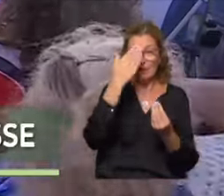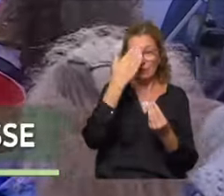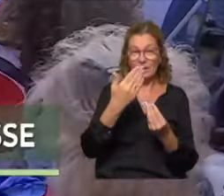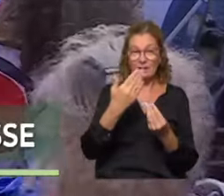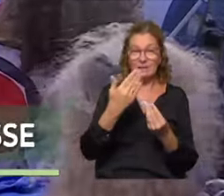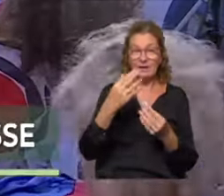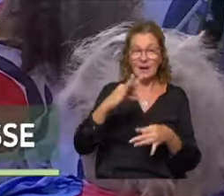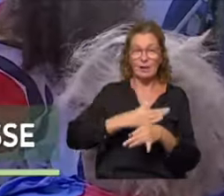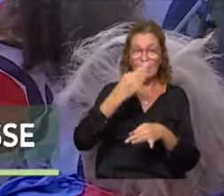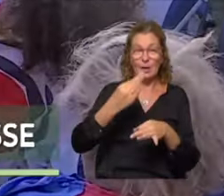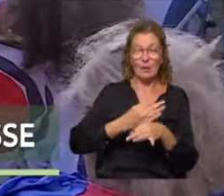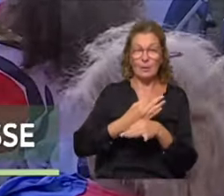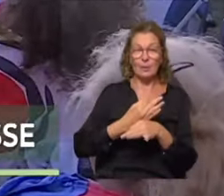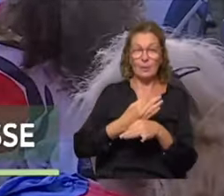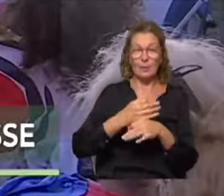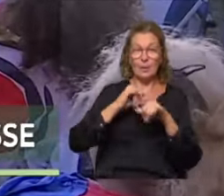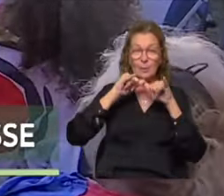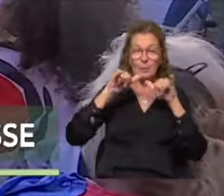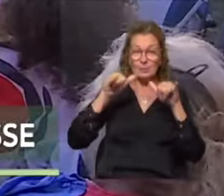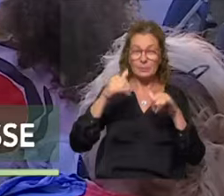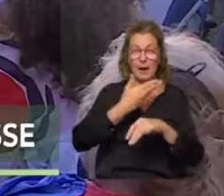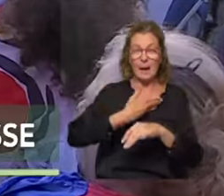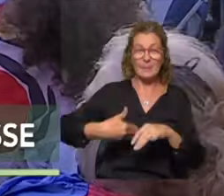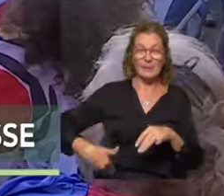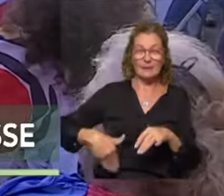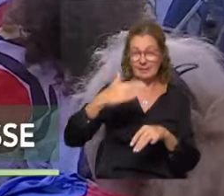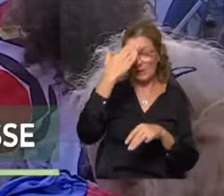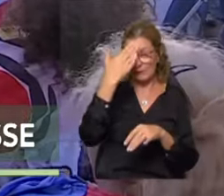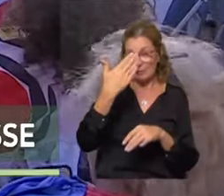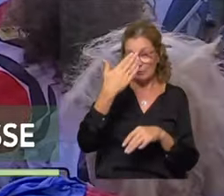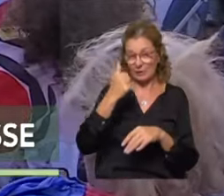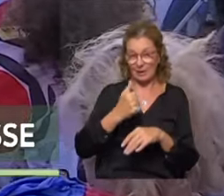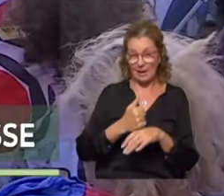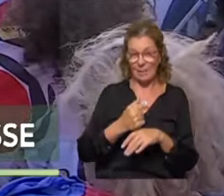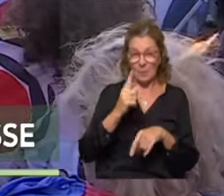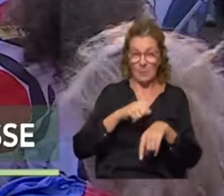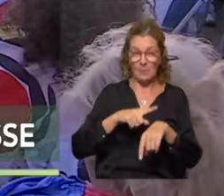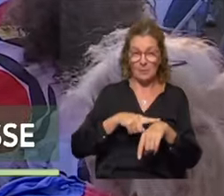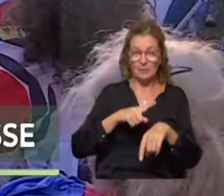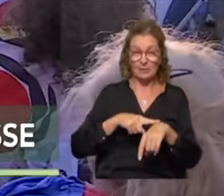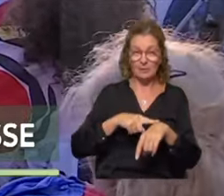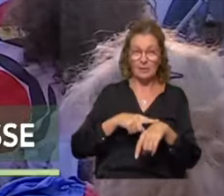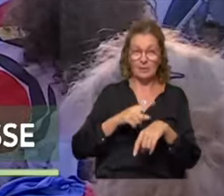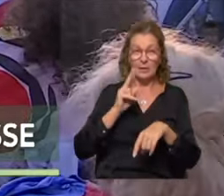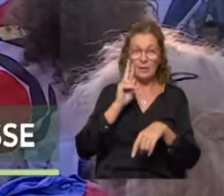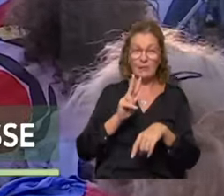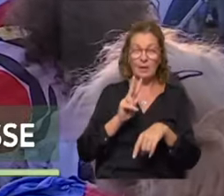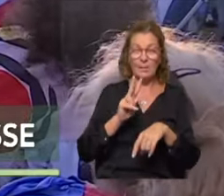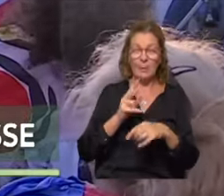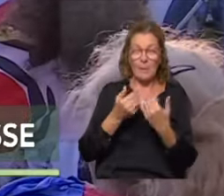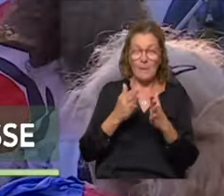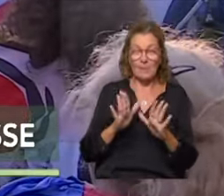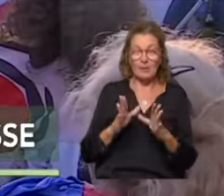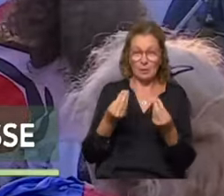lanzará su precandidatura a la presidencia por el Frente Amplio. En minutos nada más estará arrancando este acto que cuenta